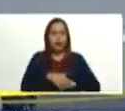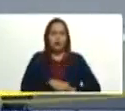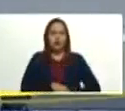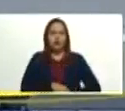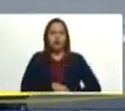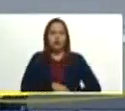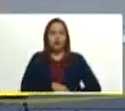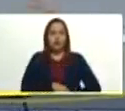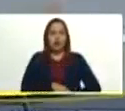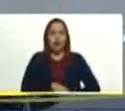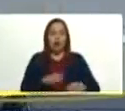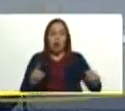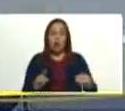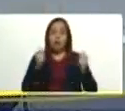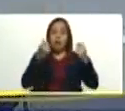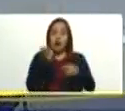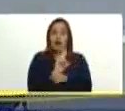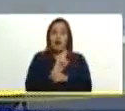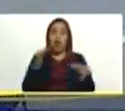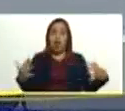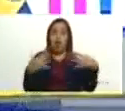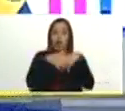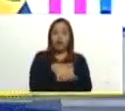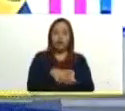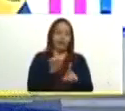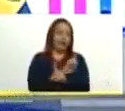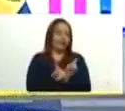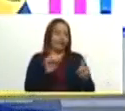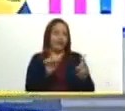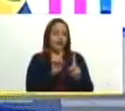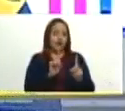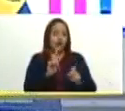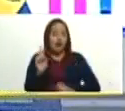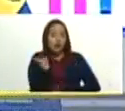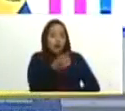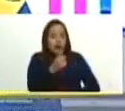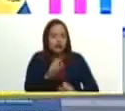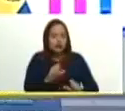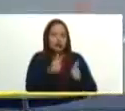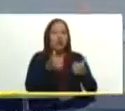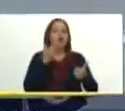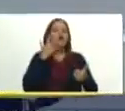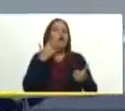Esto no va a ocurrir de la noche a la mañana. Cuando usted calienta el agua